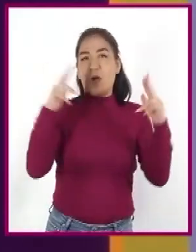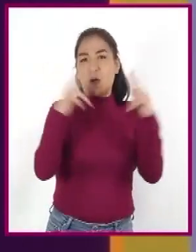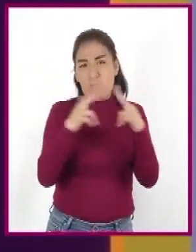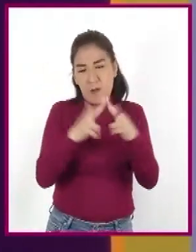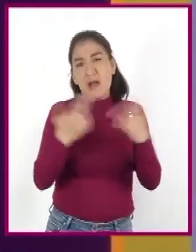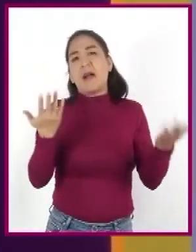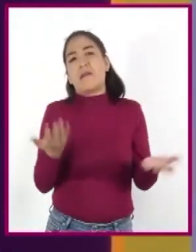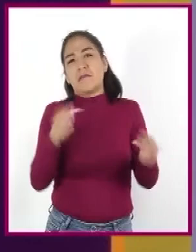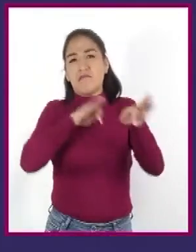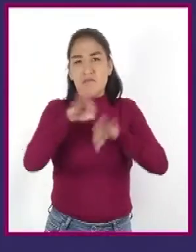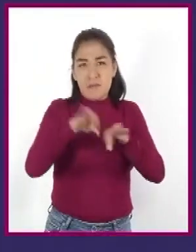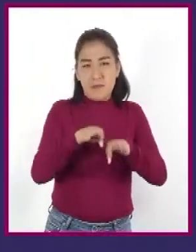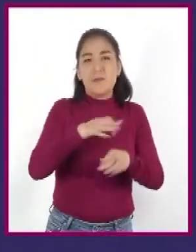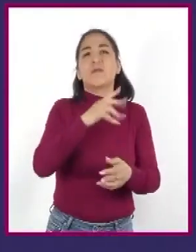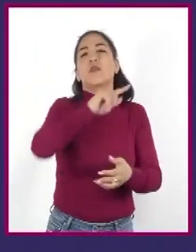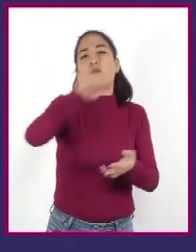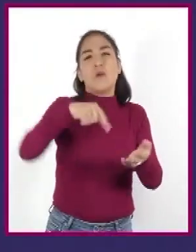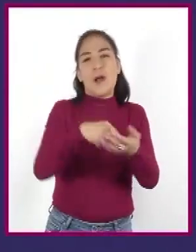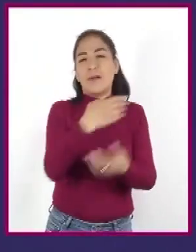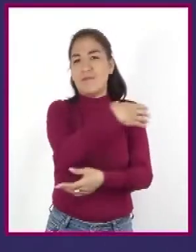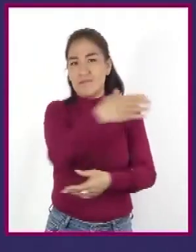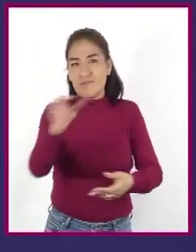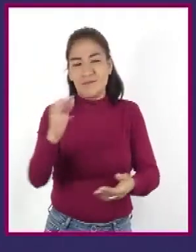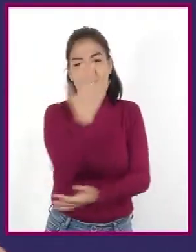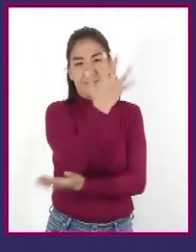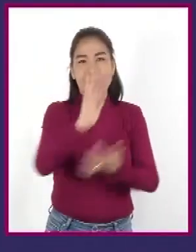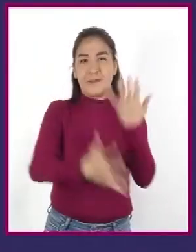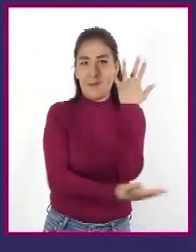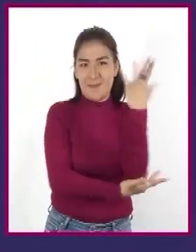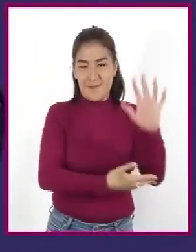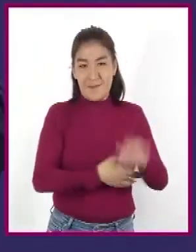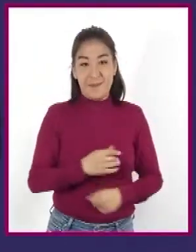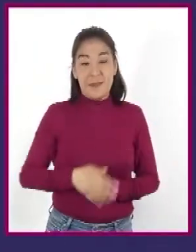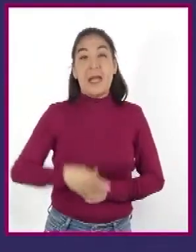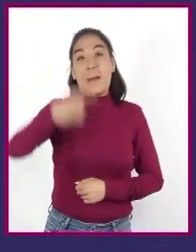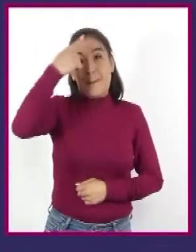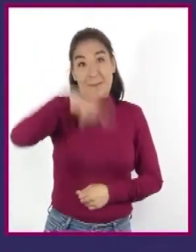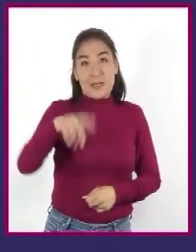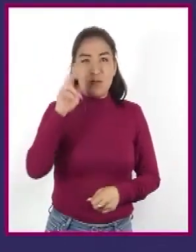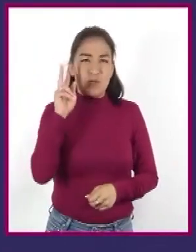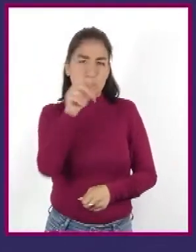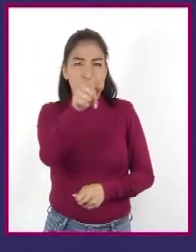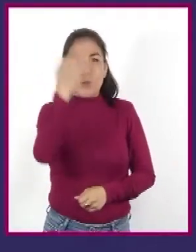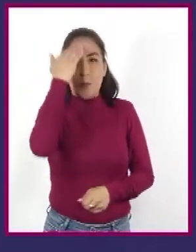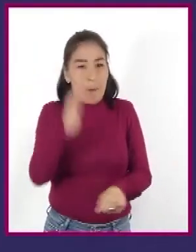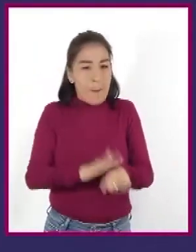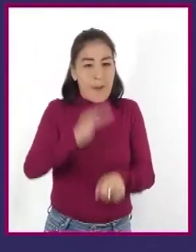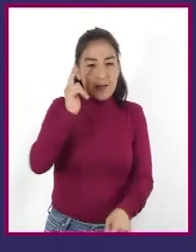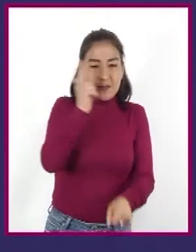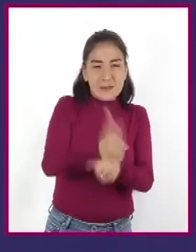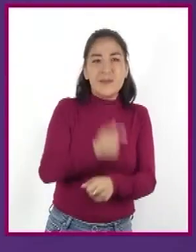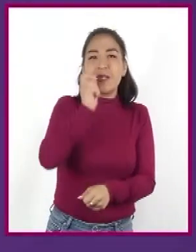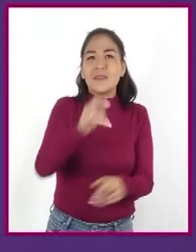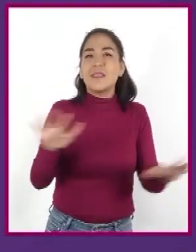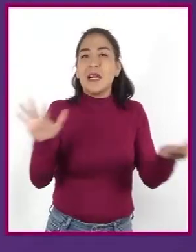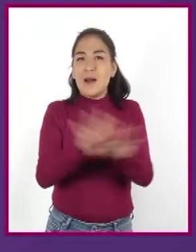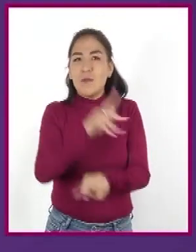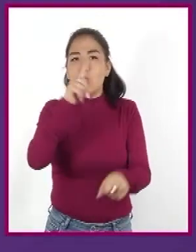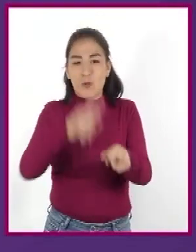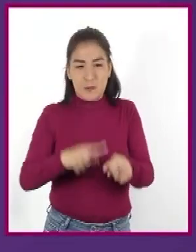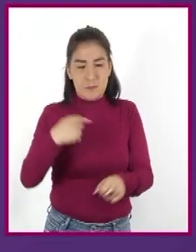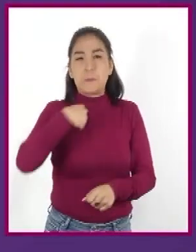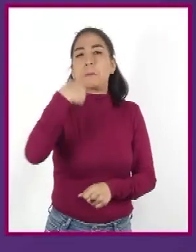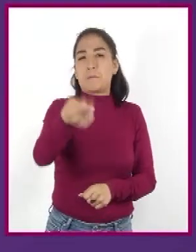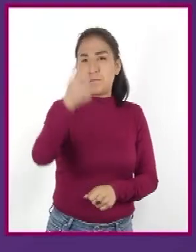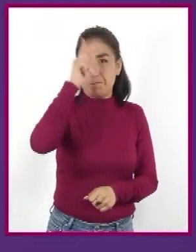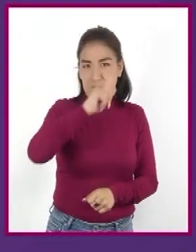la naturaleza. Para conocer más sobre las reacciones químicas de cambios de color y precipitación, les